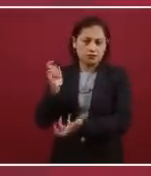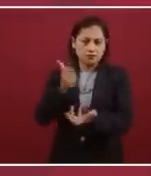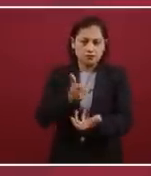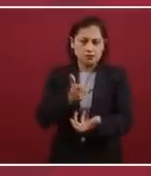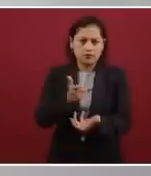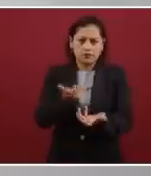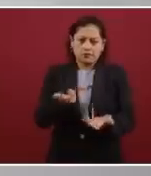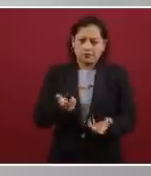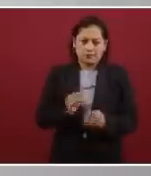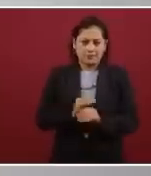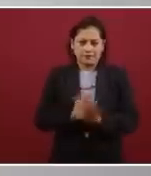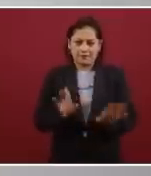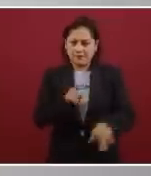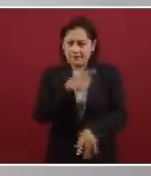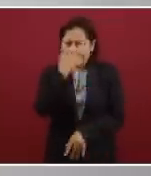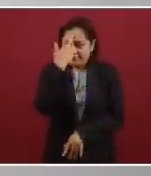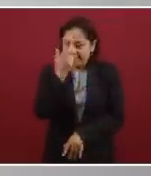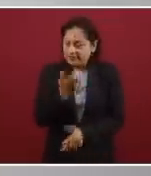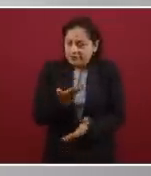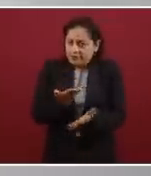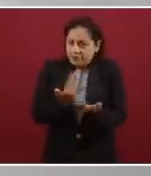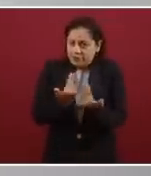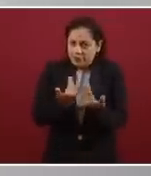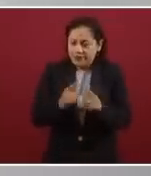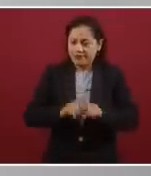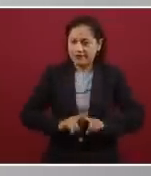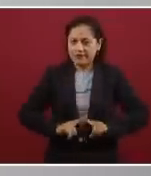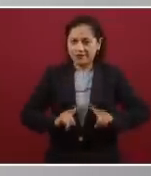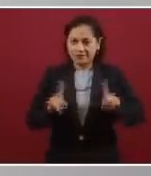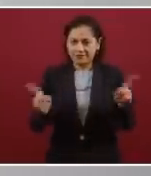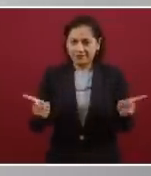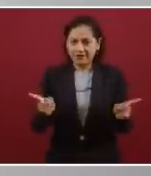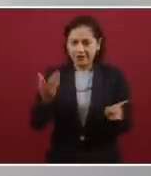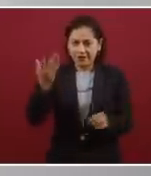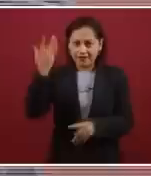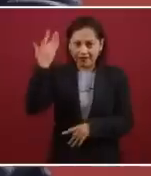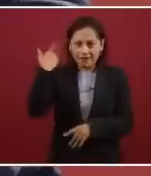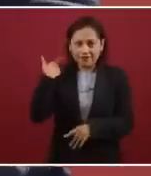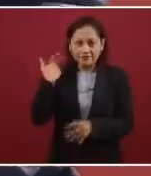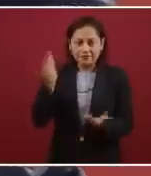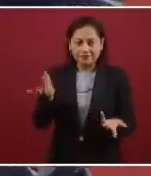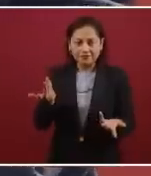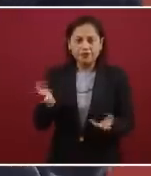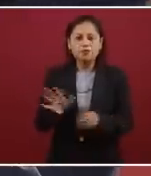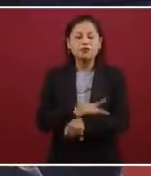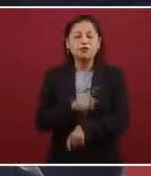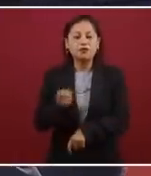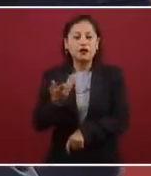¿Cómo vamos a seguir con esa política si nos engañaron?